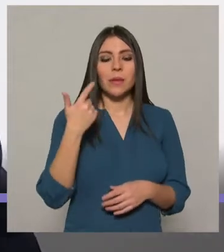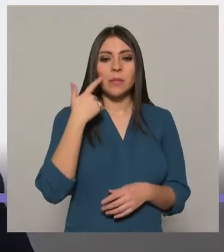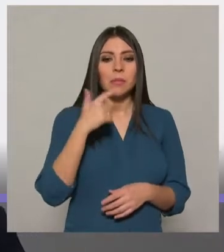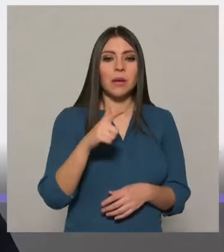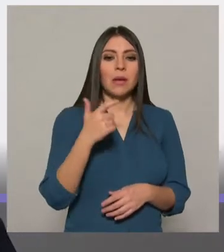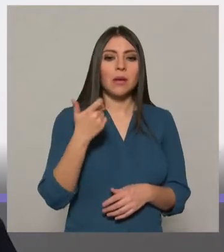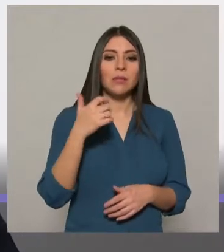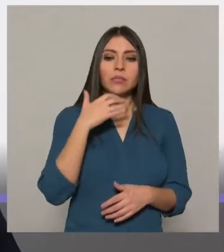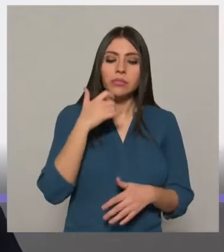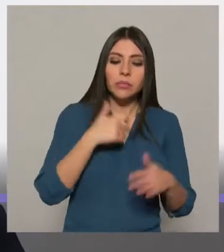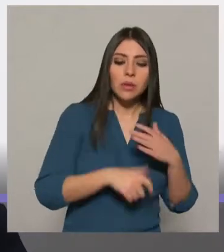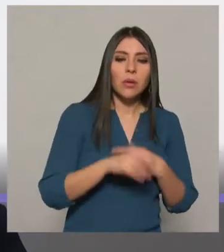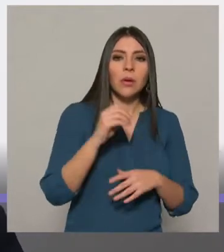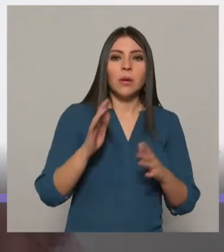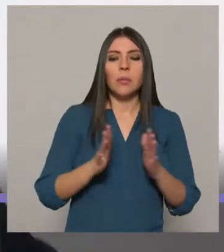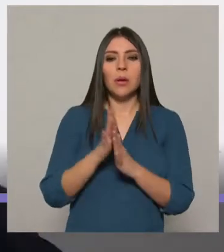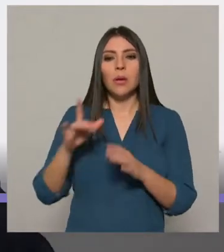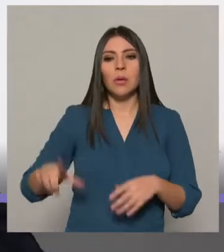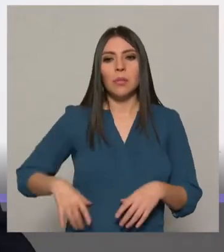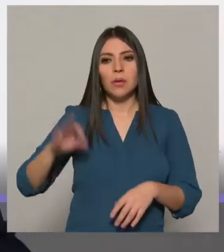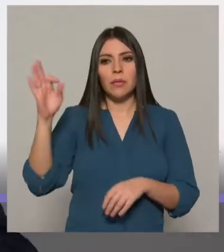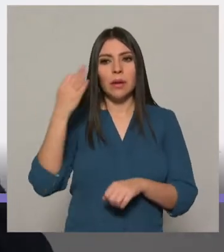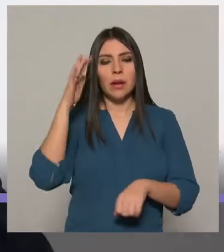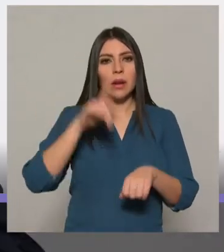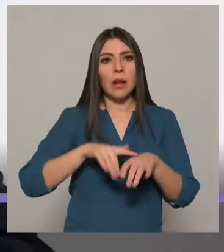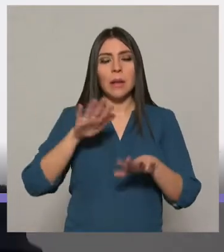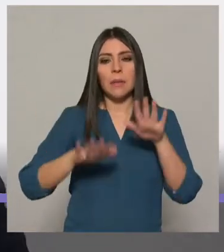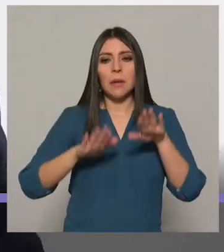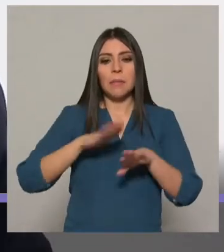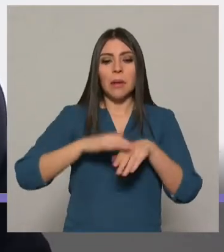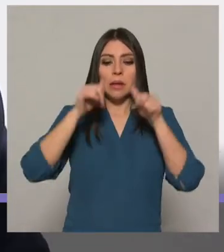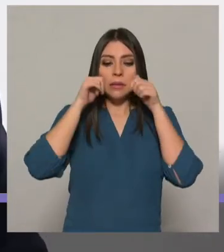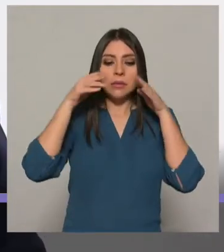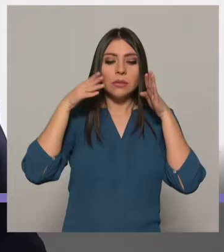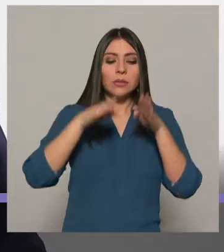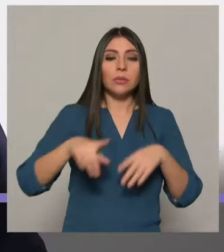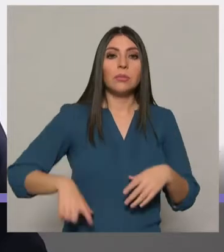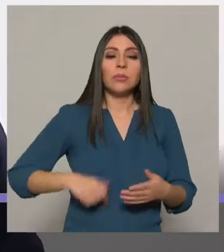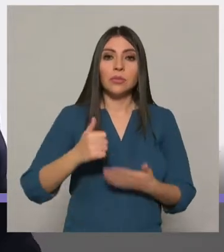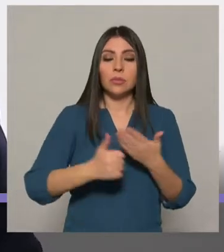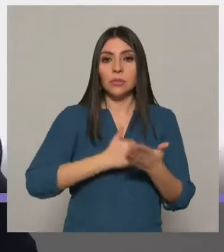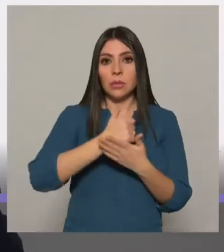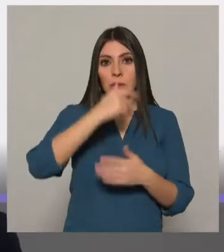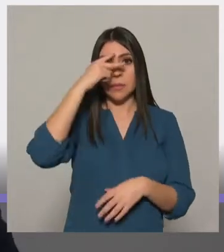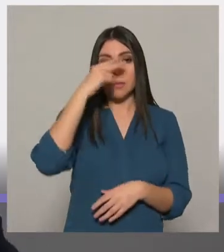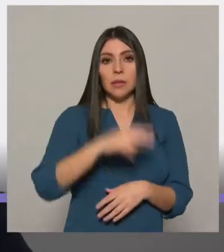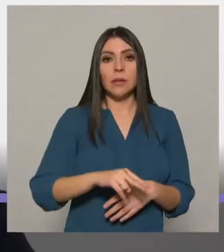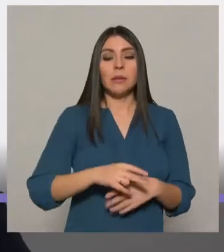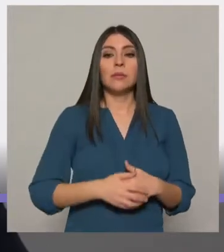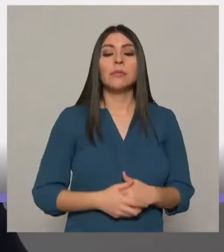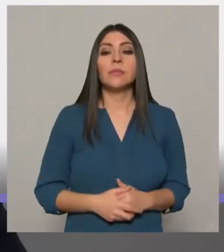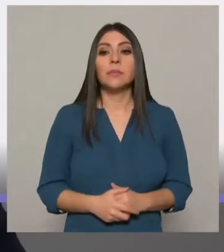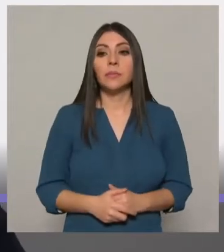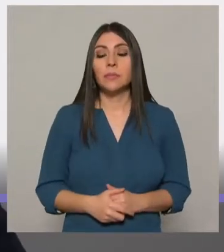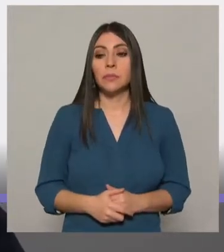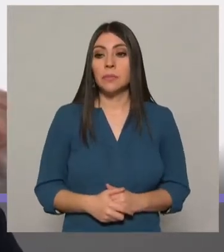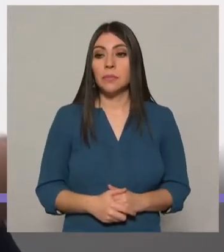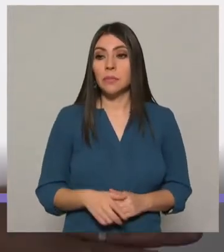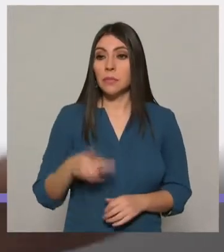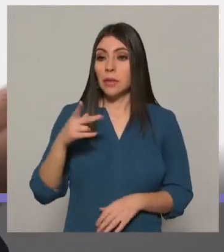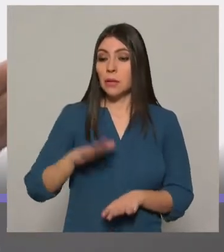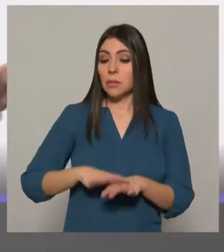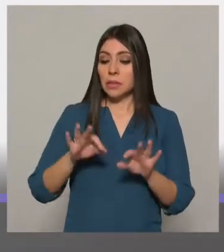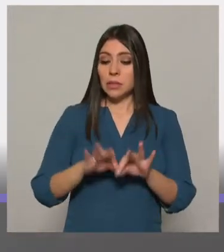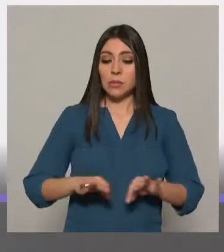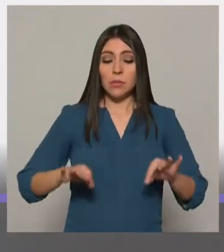las participaciones federales se hayan concentrado en el gobierno de la Ciudad de México. Puede ser esto, pero el asunto fundamental es que